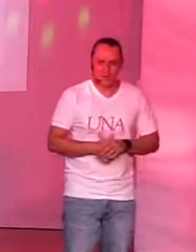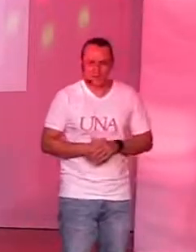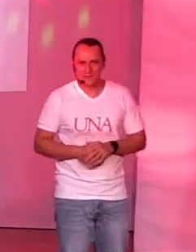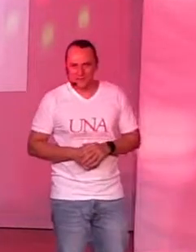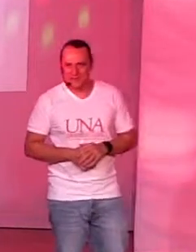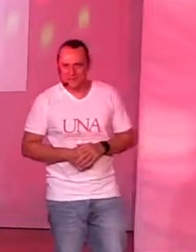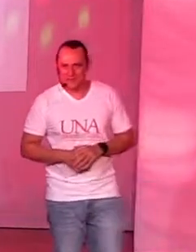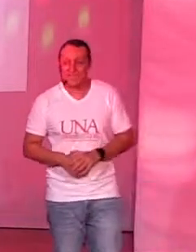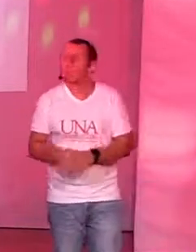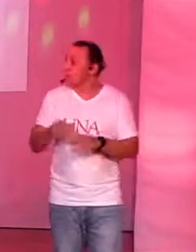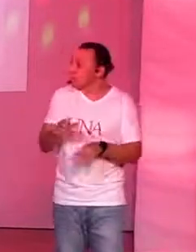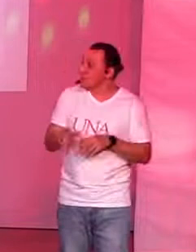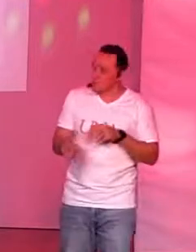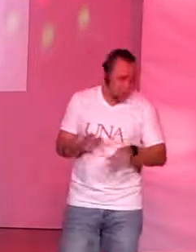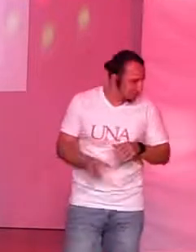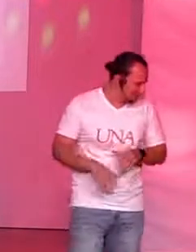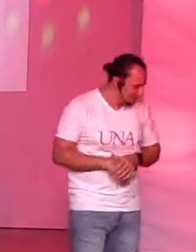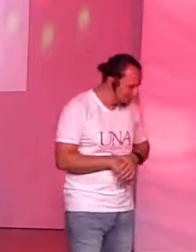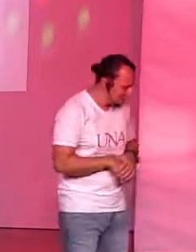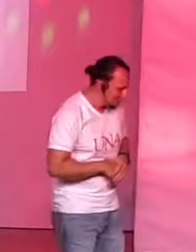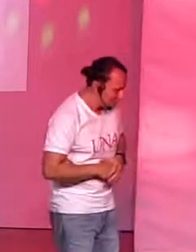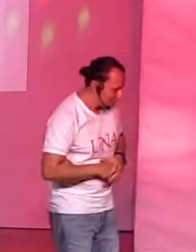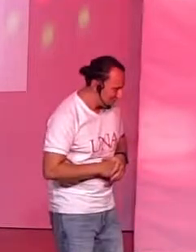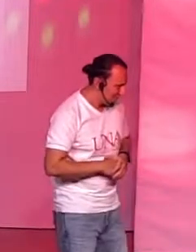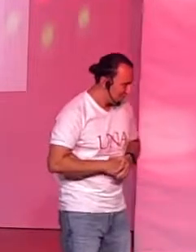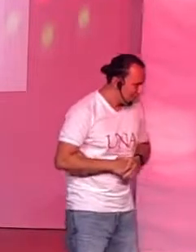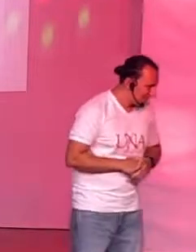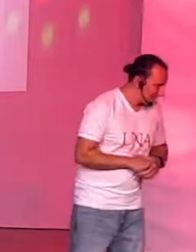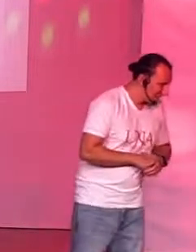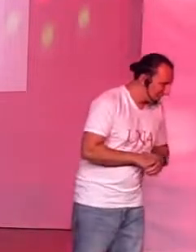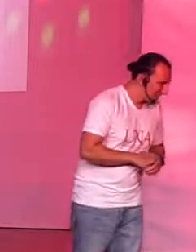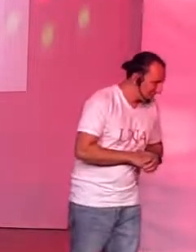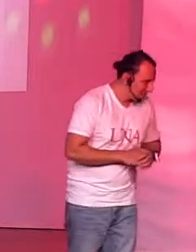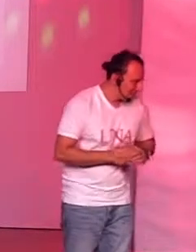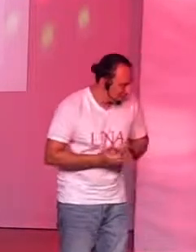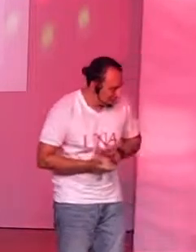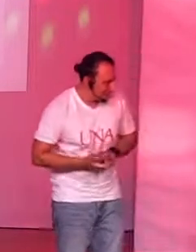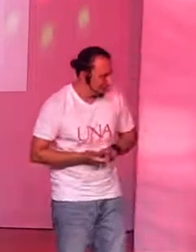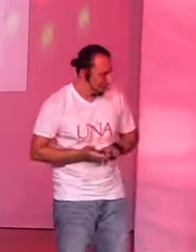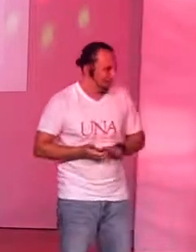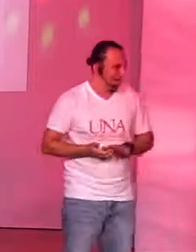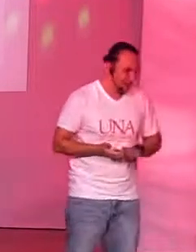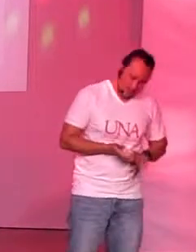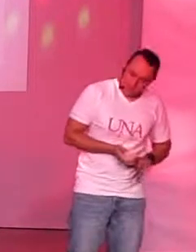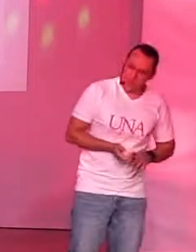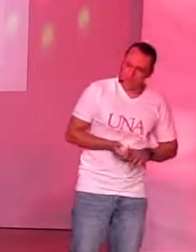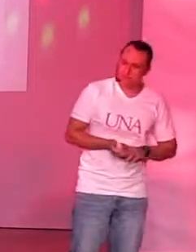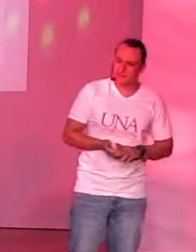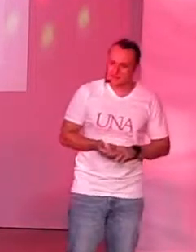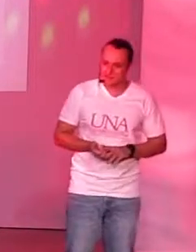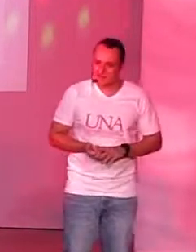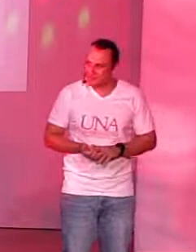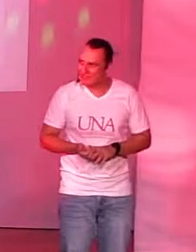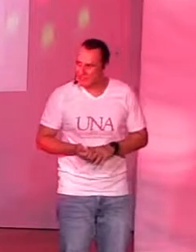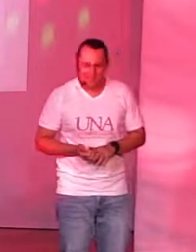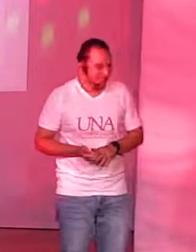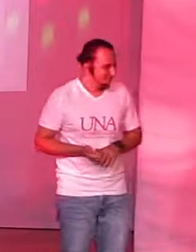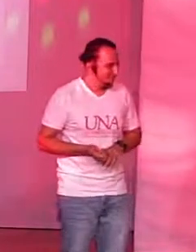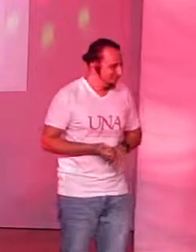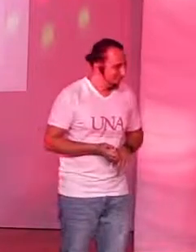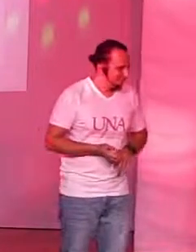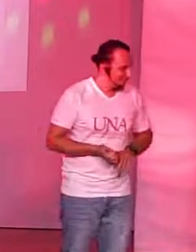Excelente, muy bien. Sigan poniendo las respuestas Ramos, ahí. Al norte de la vicerrectoría. Ajá. Muy bien. Al norte, sí.